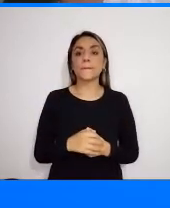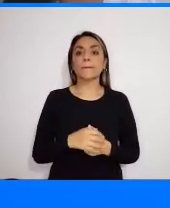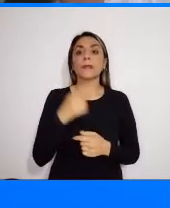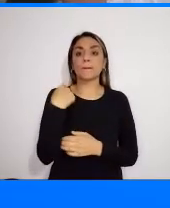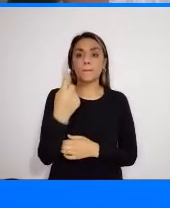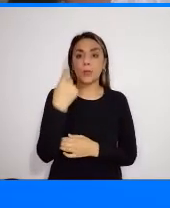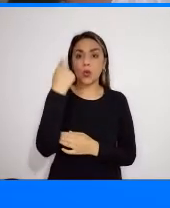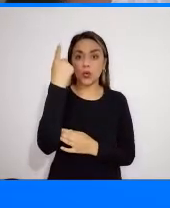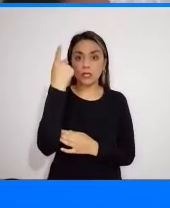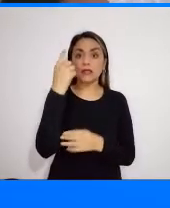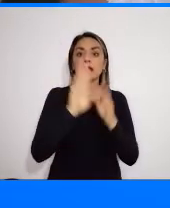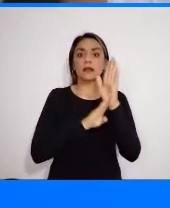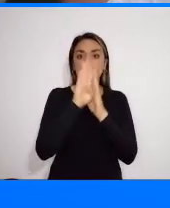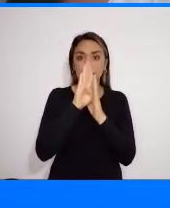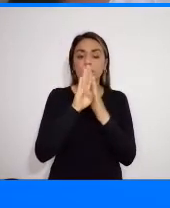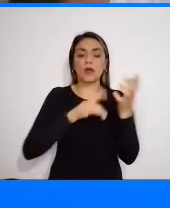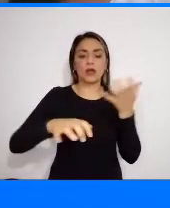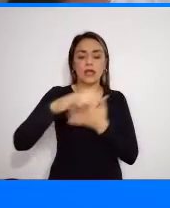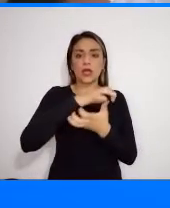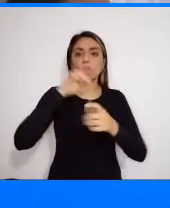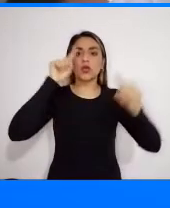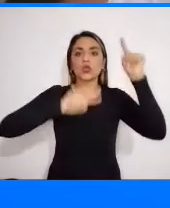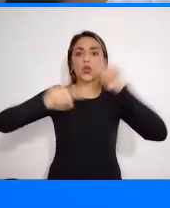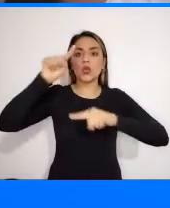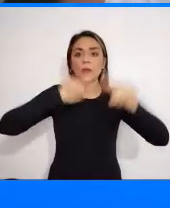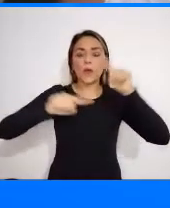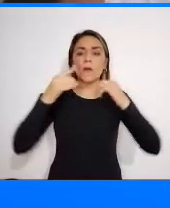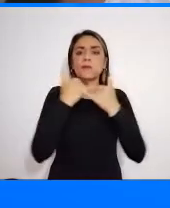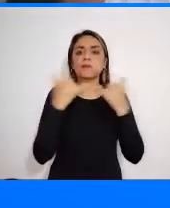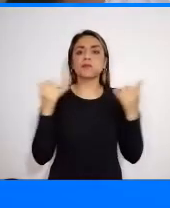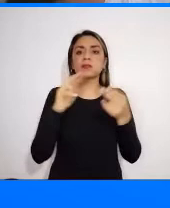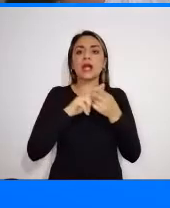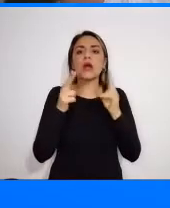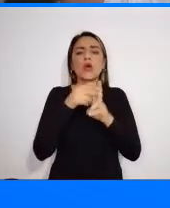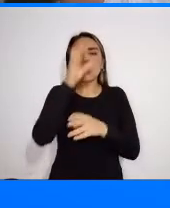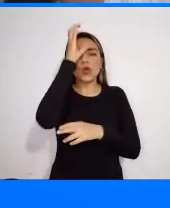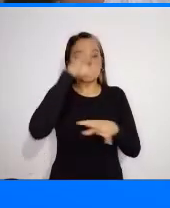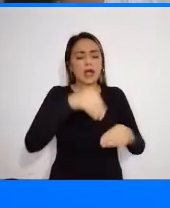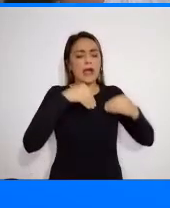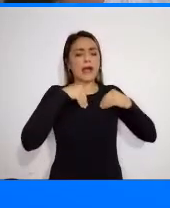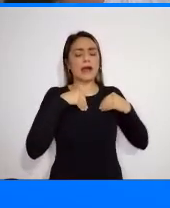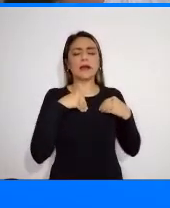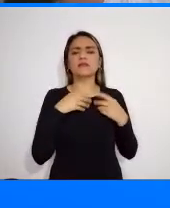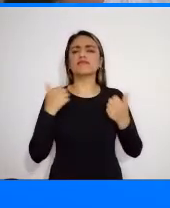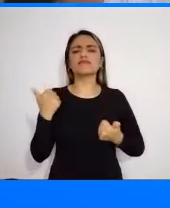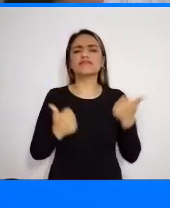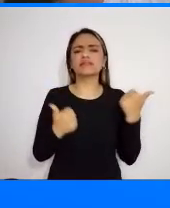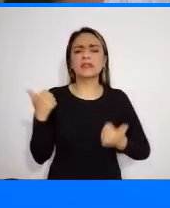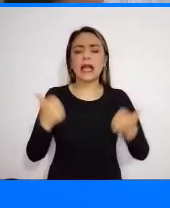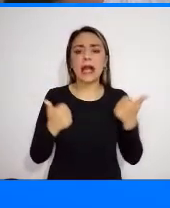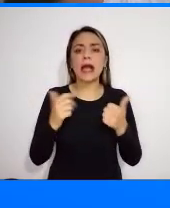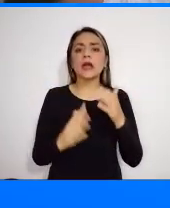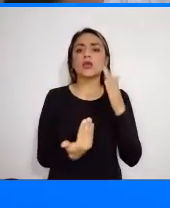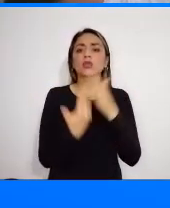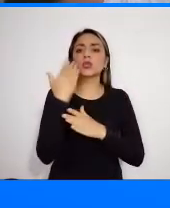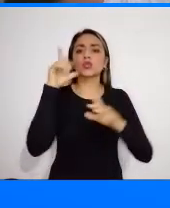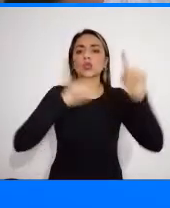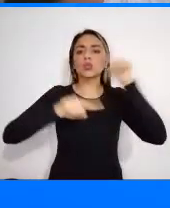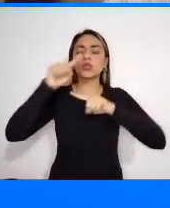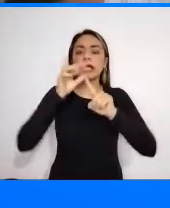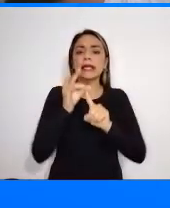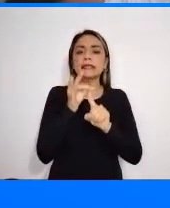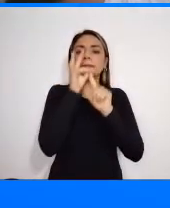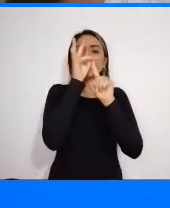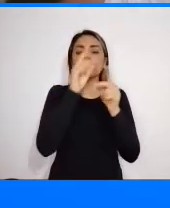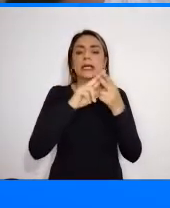política para el desarrollo del ecoturismo y también tiene o acuña un concepto que es la modalidad turística